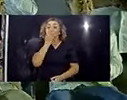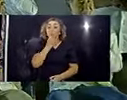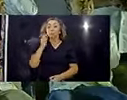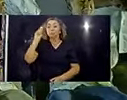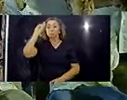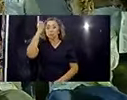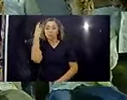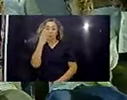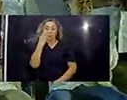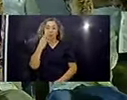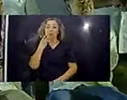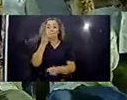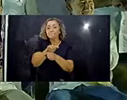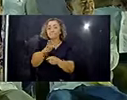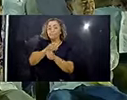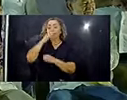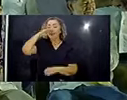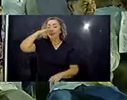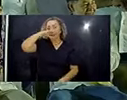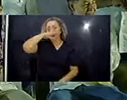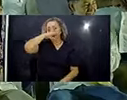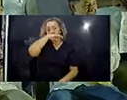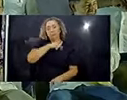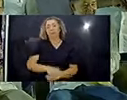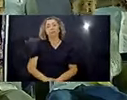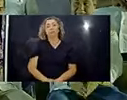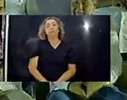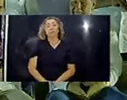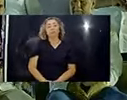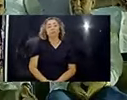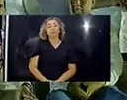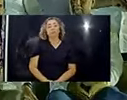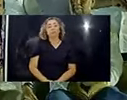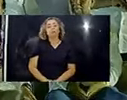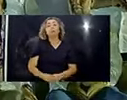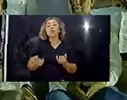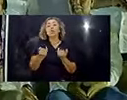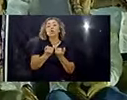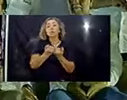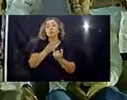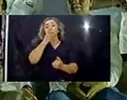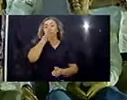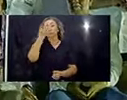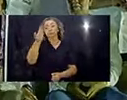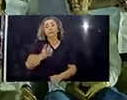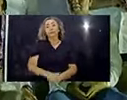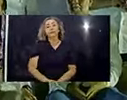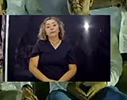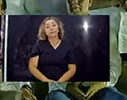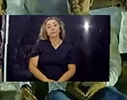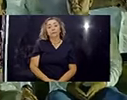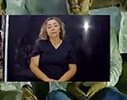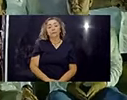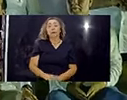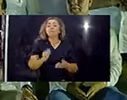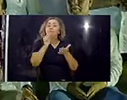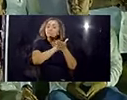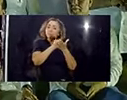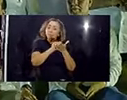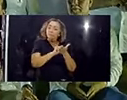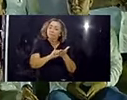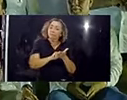un derecho no es una mercancía Les propongo también que firmemos